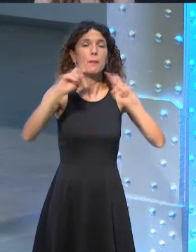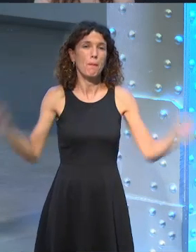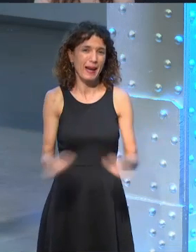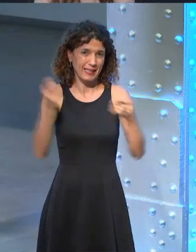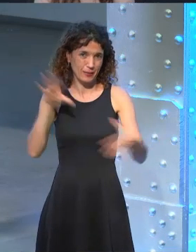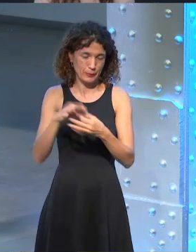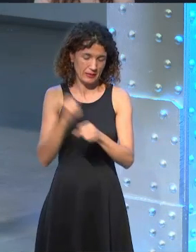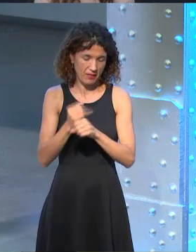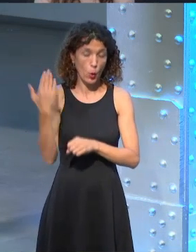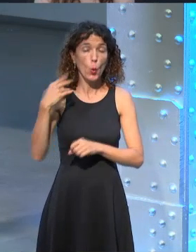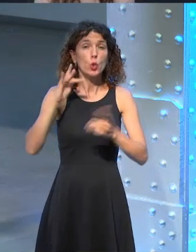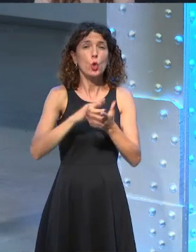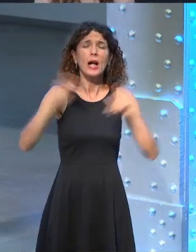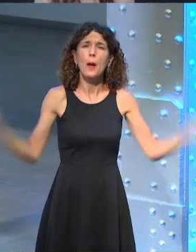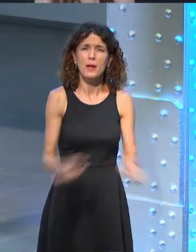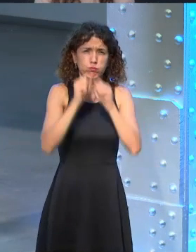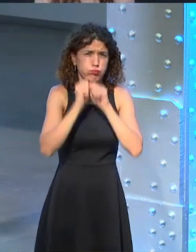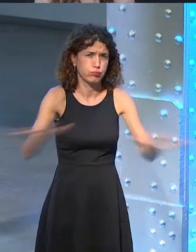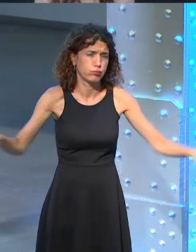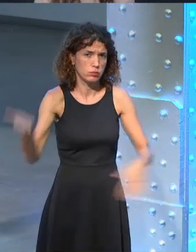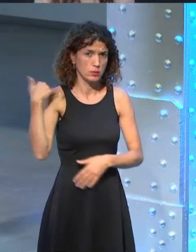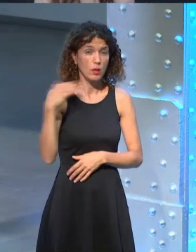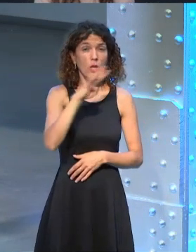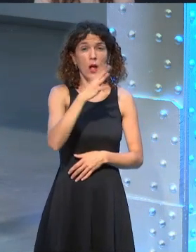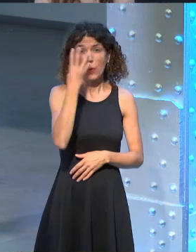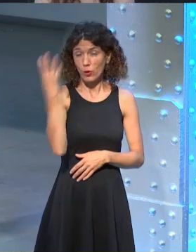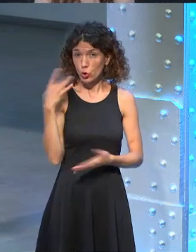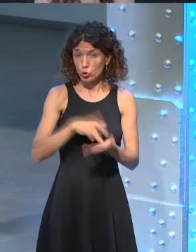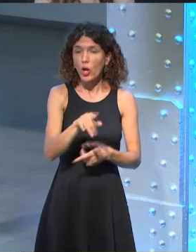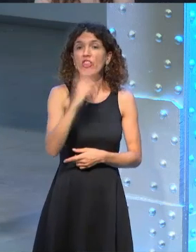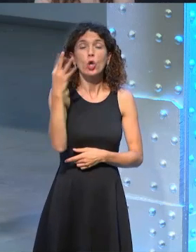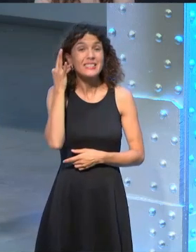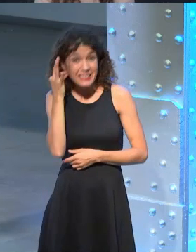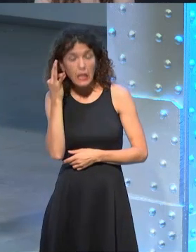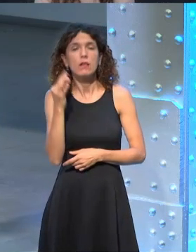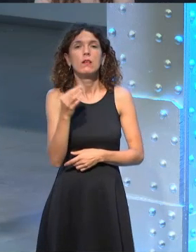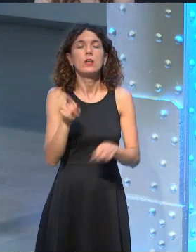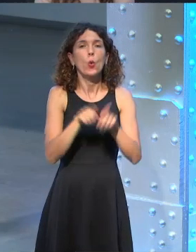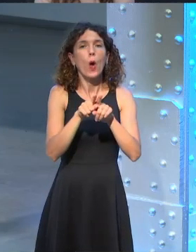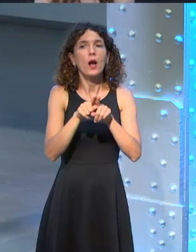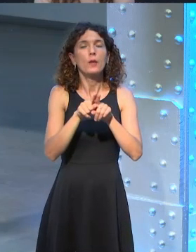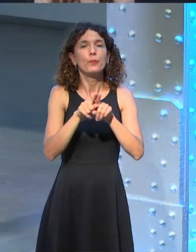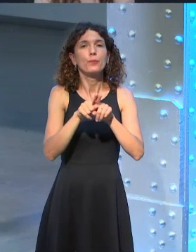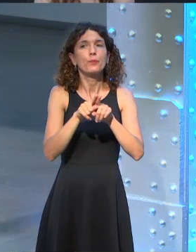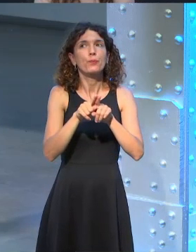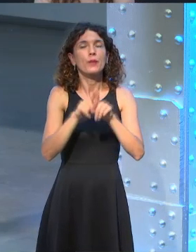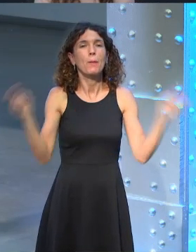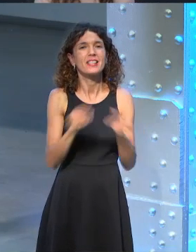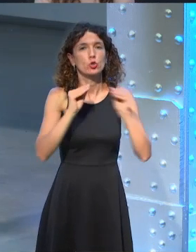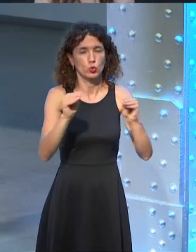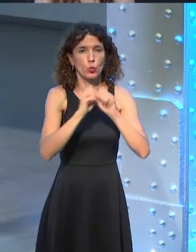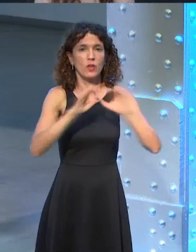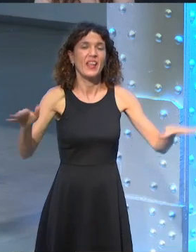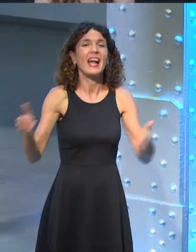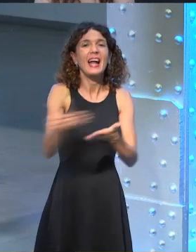y hubo una campaña que se hizo muy viral hace como 4 o 5 años de 2 chicas que lanzaban una campaña de estas